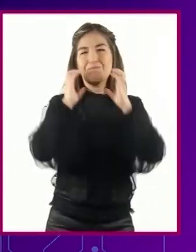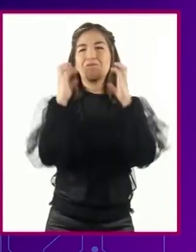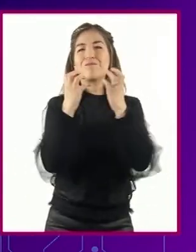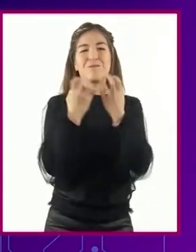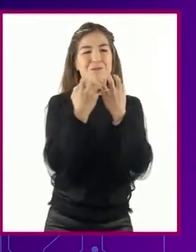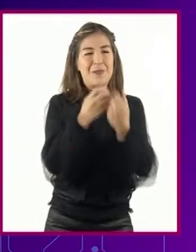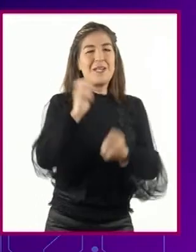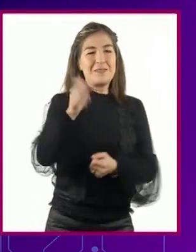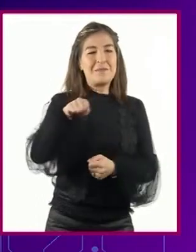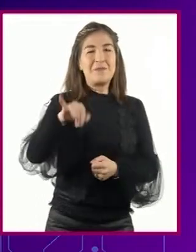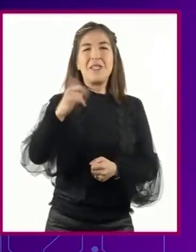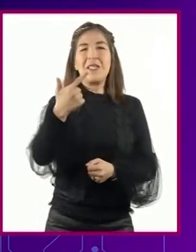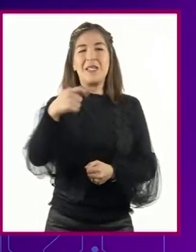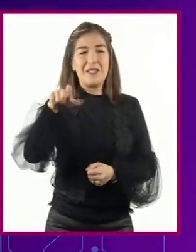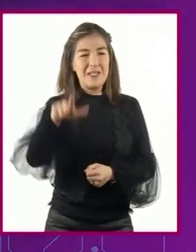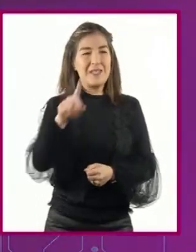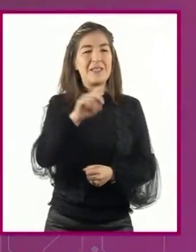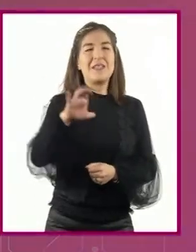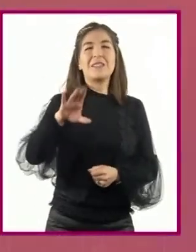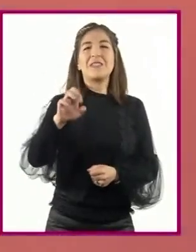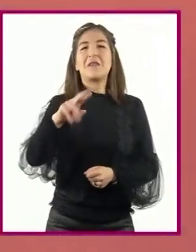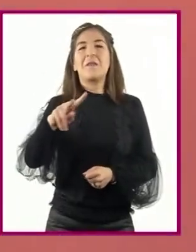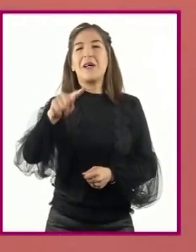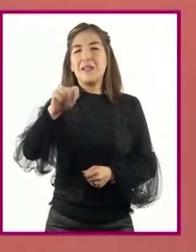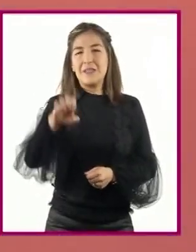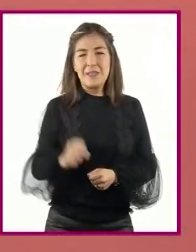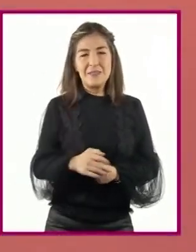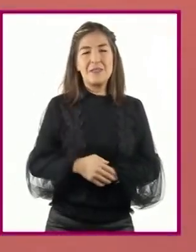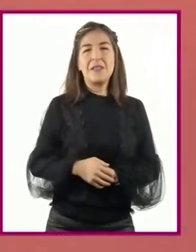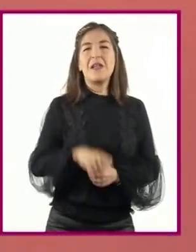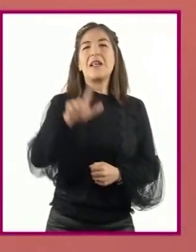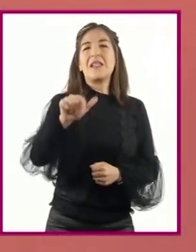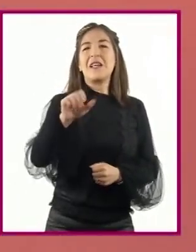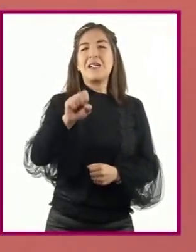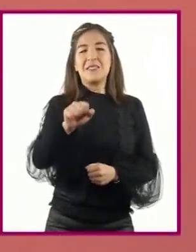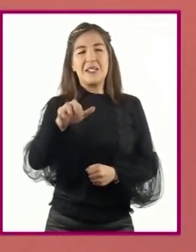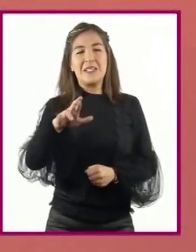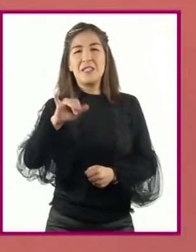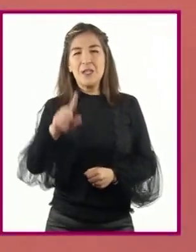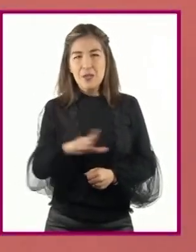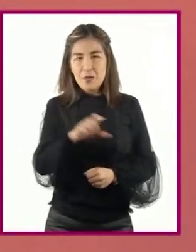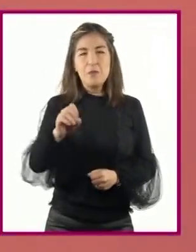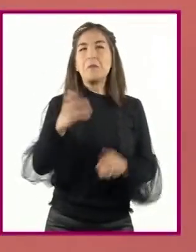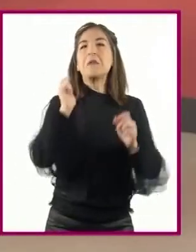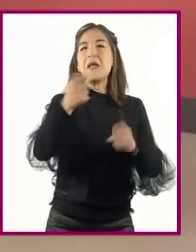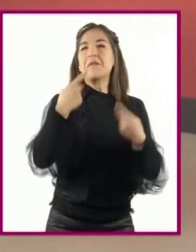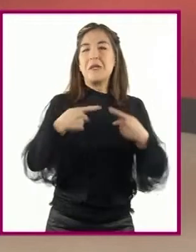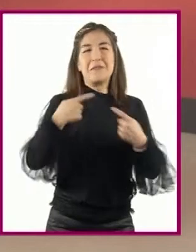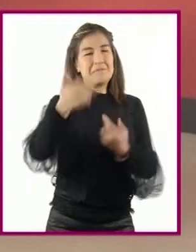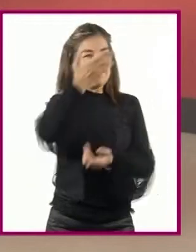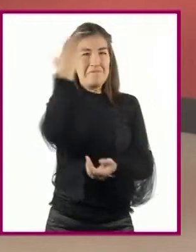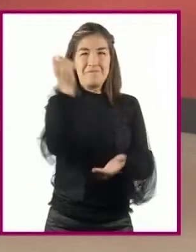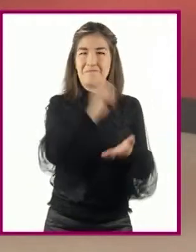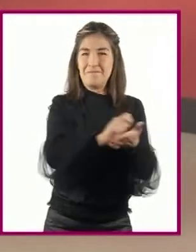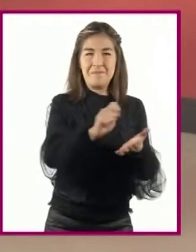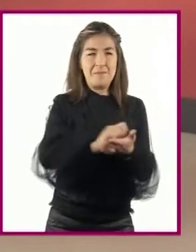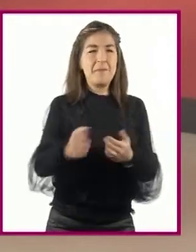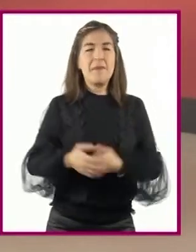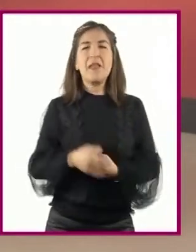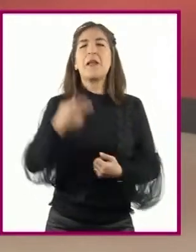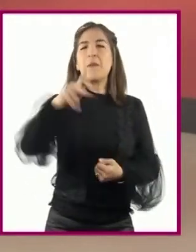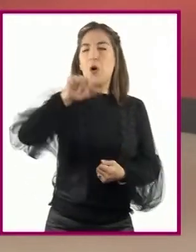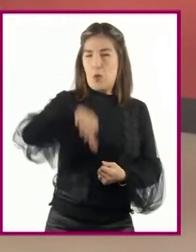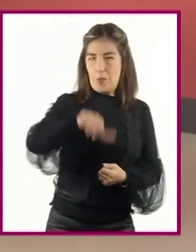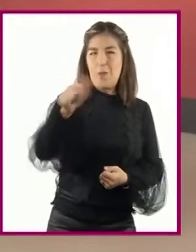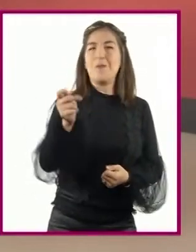Mancha, y la Galatea de Cervantes, o el Lazarillo de Tormes de autor anónimo. Pero tenemos otra